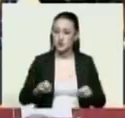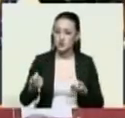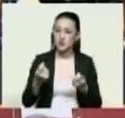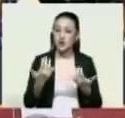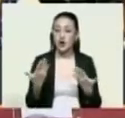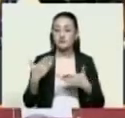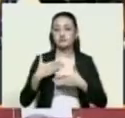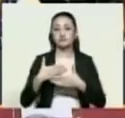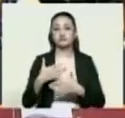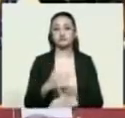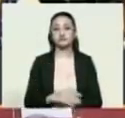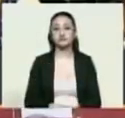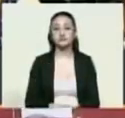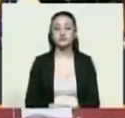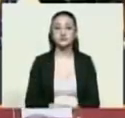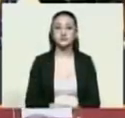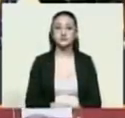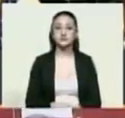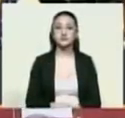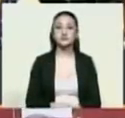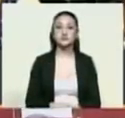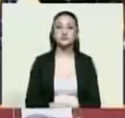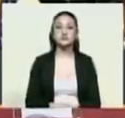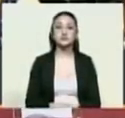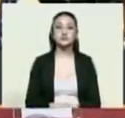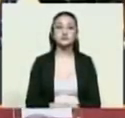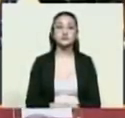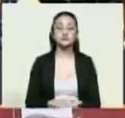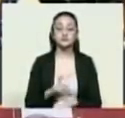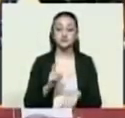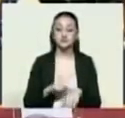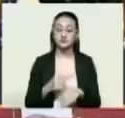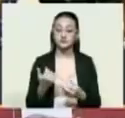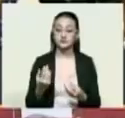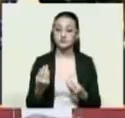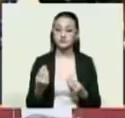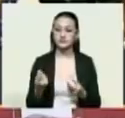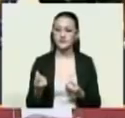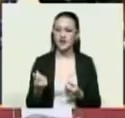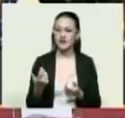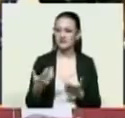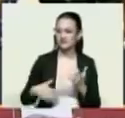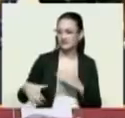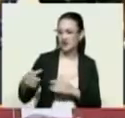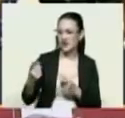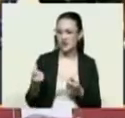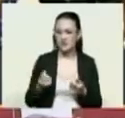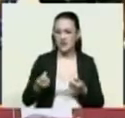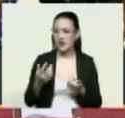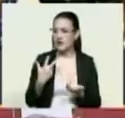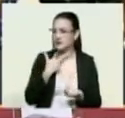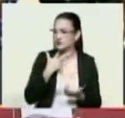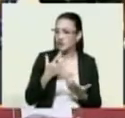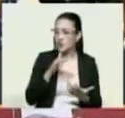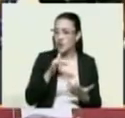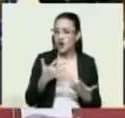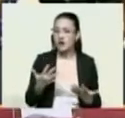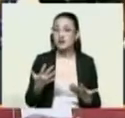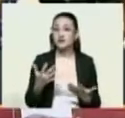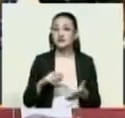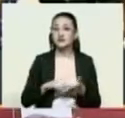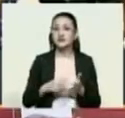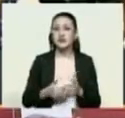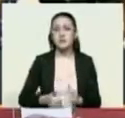venido presentando. En momentos en que lo material se hace rudo, cobra mayor fuerza